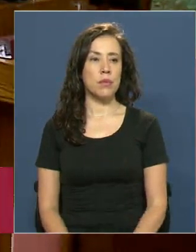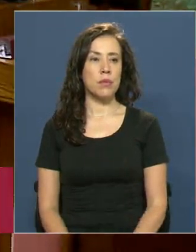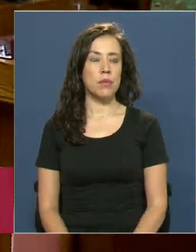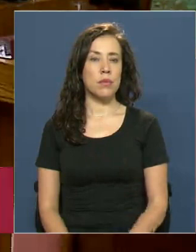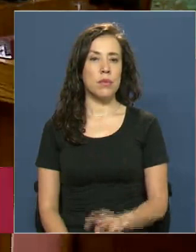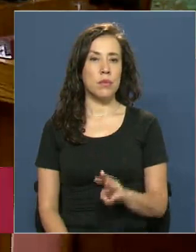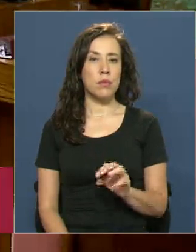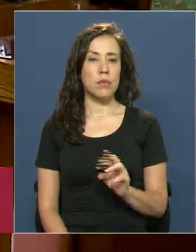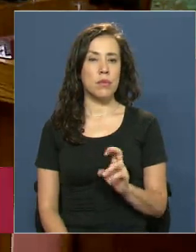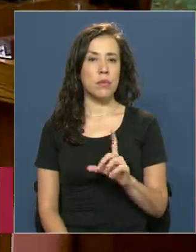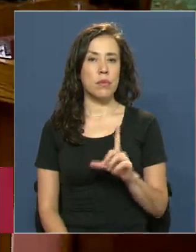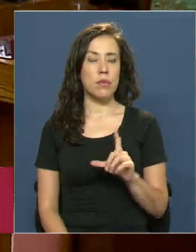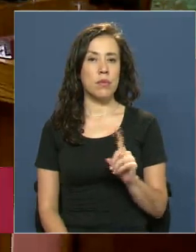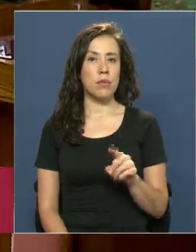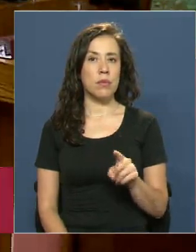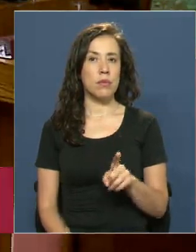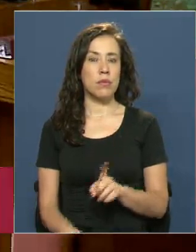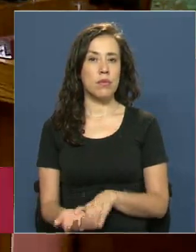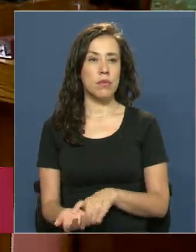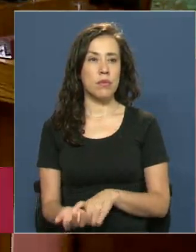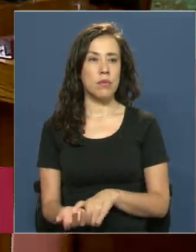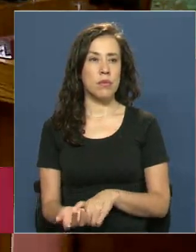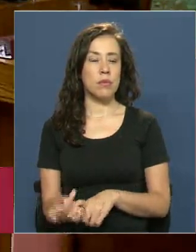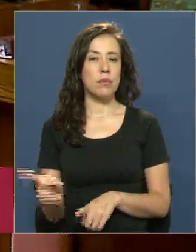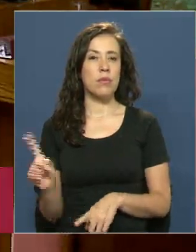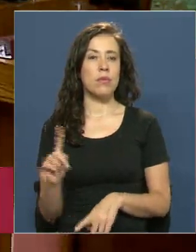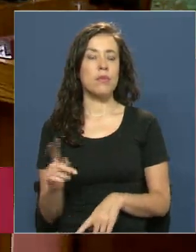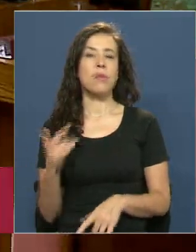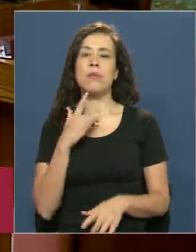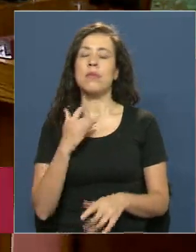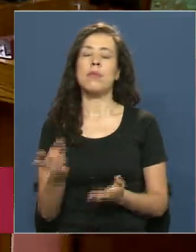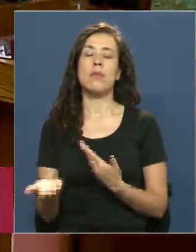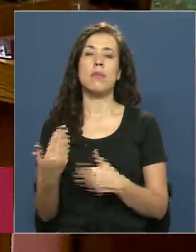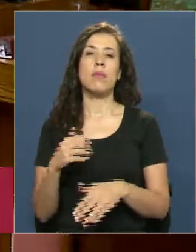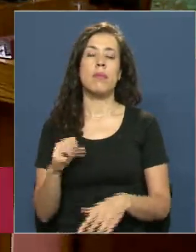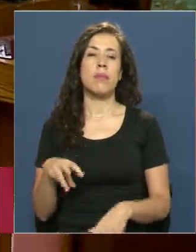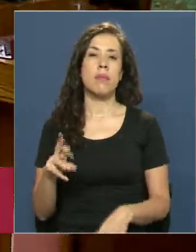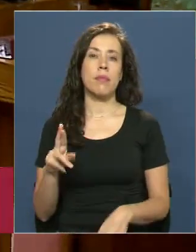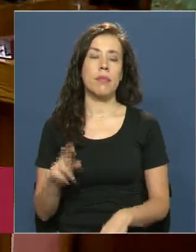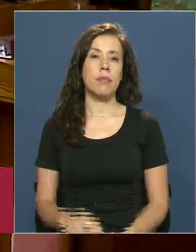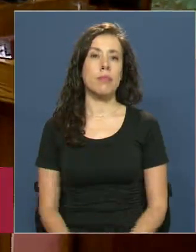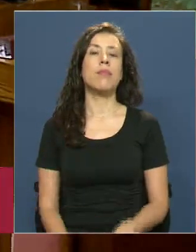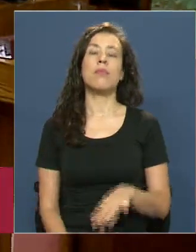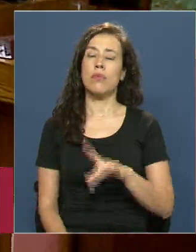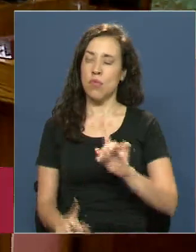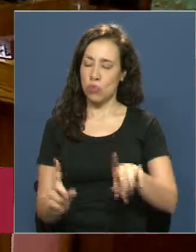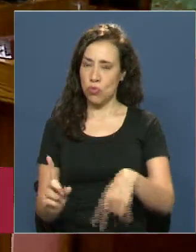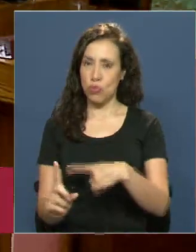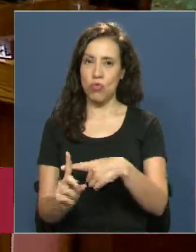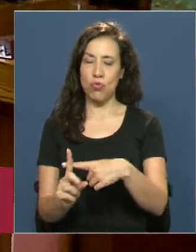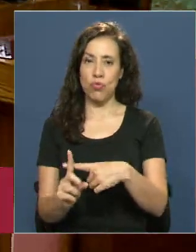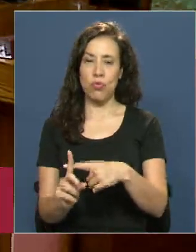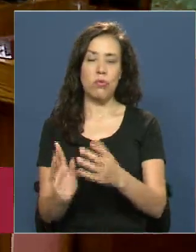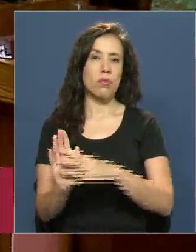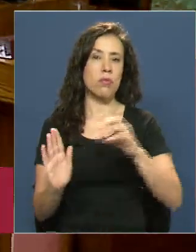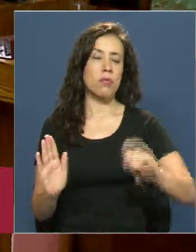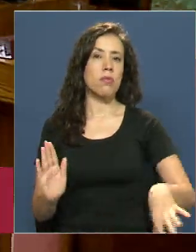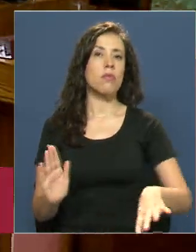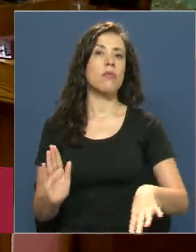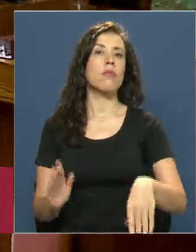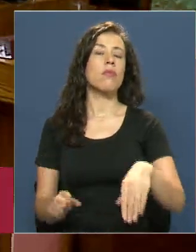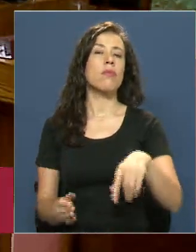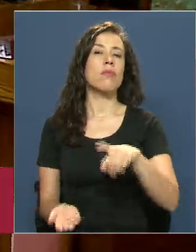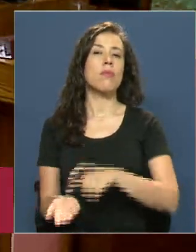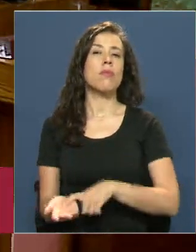Diputado Morales votó. Donde la Sandra Mar. Muy bien. Se le suma. Voy a eliminar el voto de